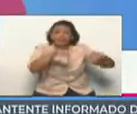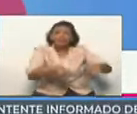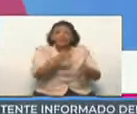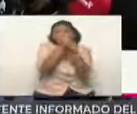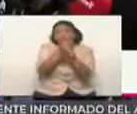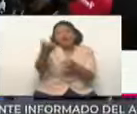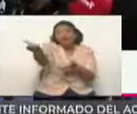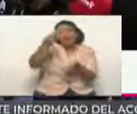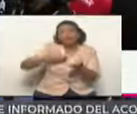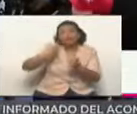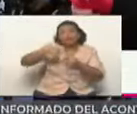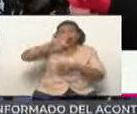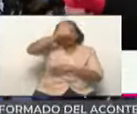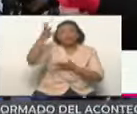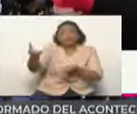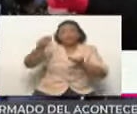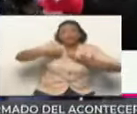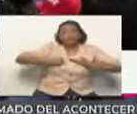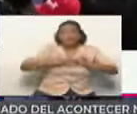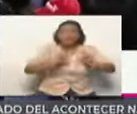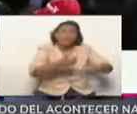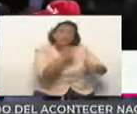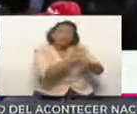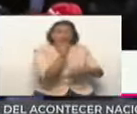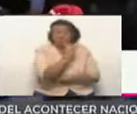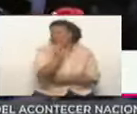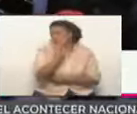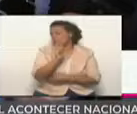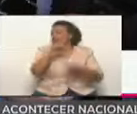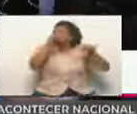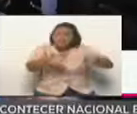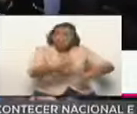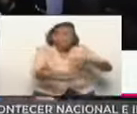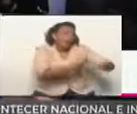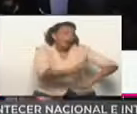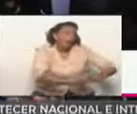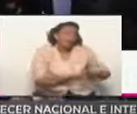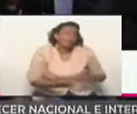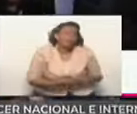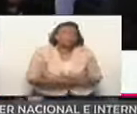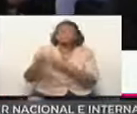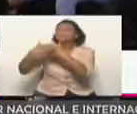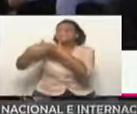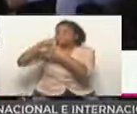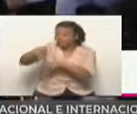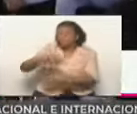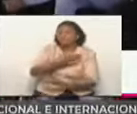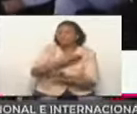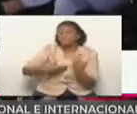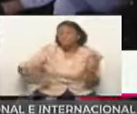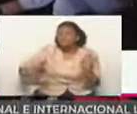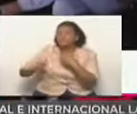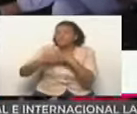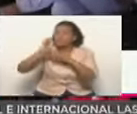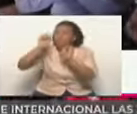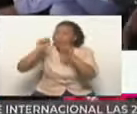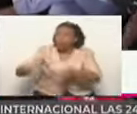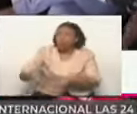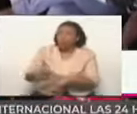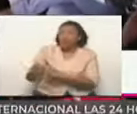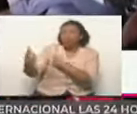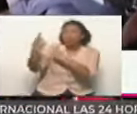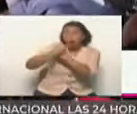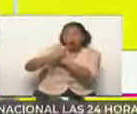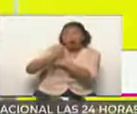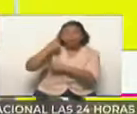¿Ah? ¿Qué me dice Daniela? Así es, presidente. Fíjese, usted dio una orden